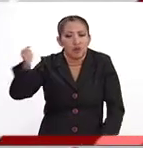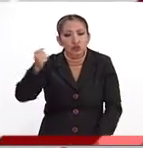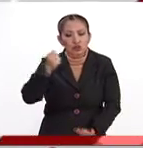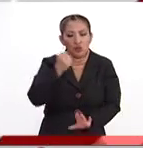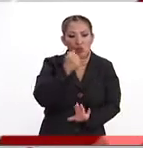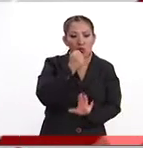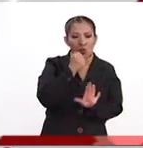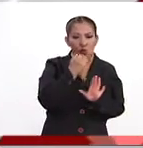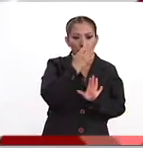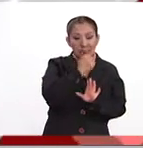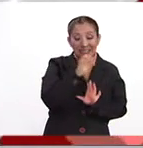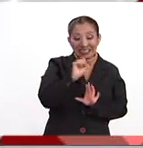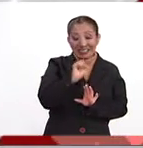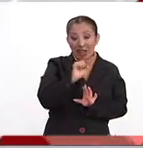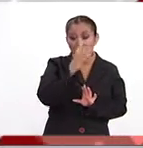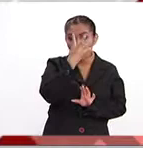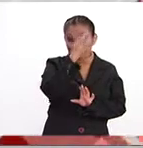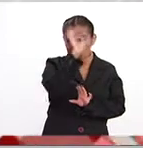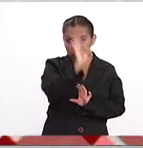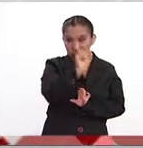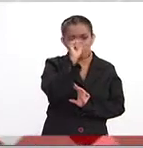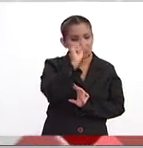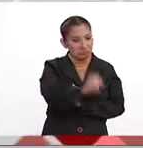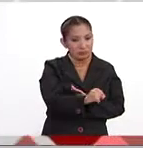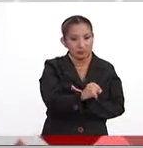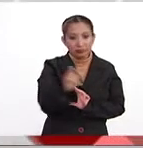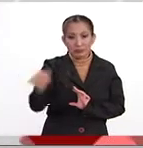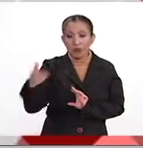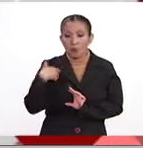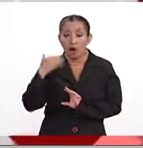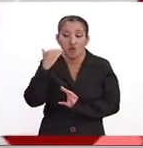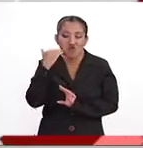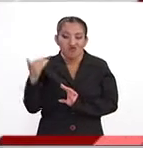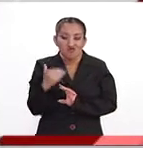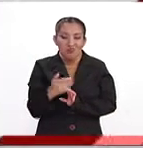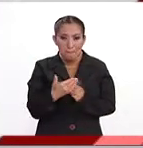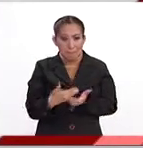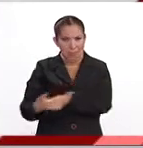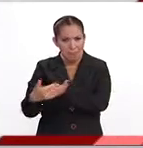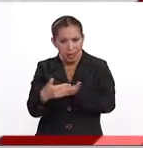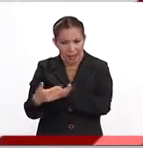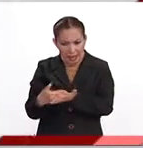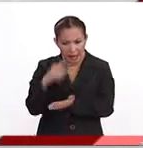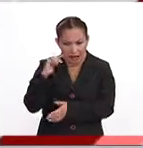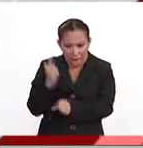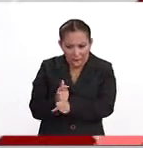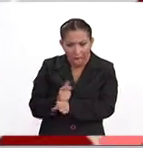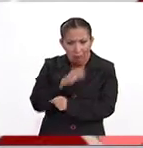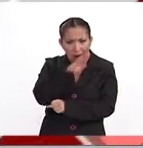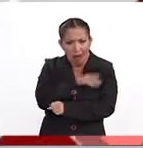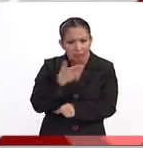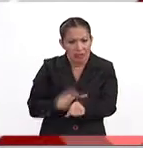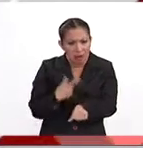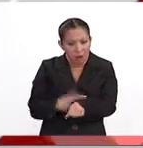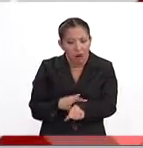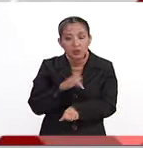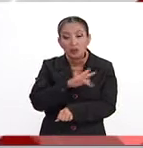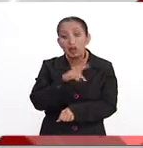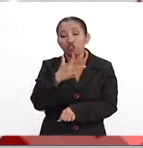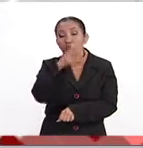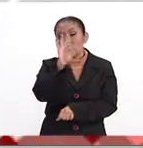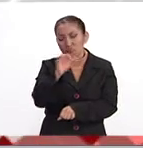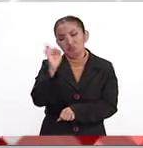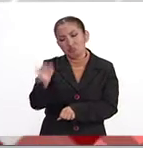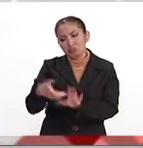55, es 64%. Por malformaciones del feto, eso llega a 58%, y en